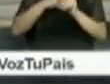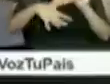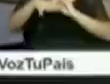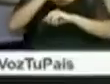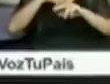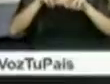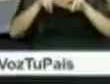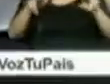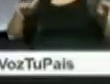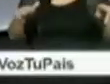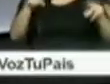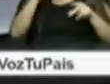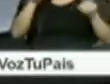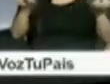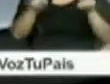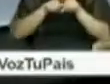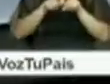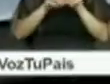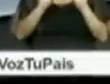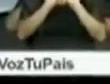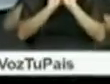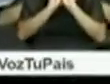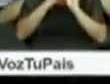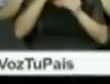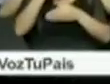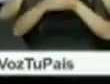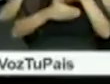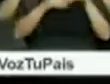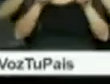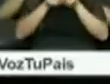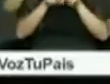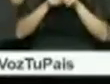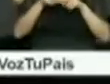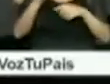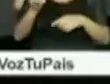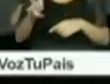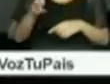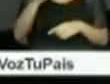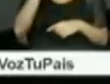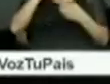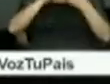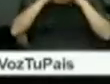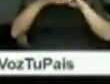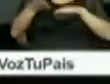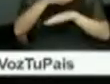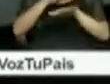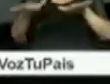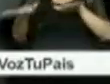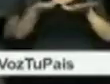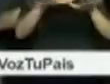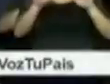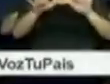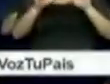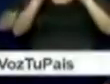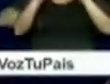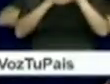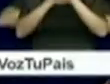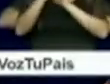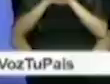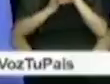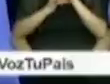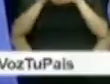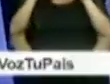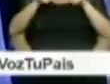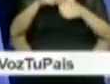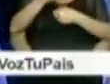ambiente. Paralelo al acto inaugural, se dio inicio a la obra del Hospital de Chone, afectado por el terremoto del pasado 16 de abril.